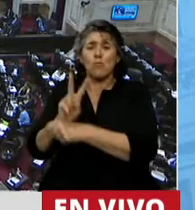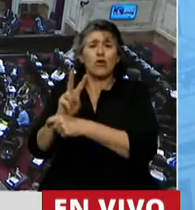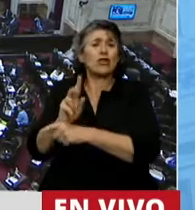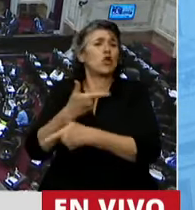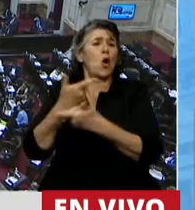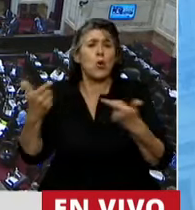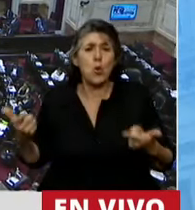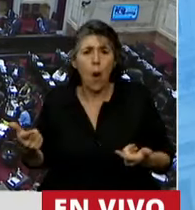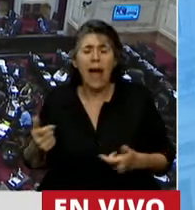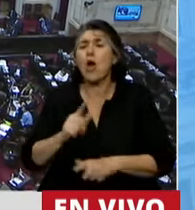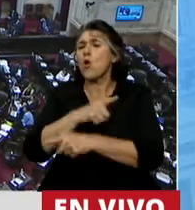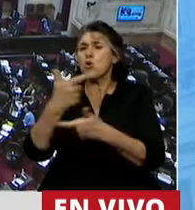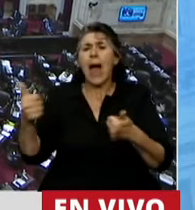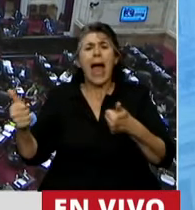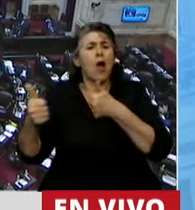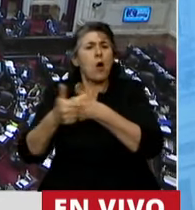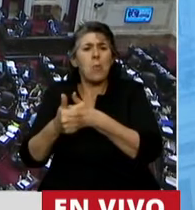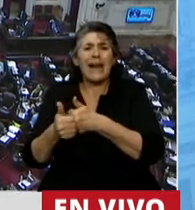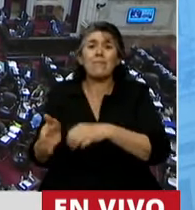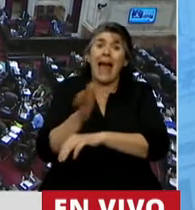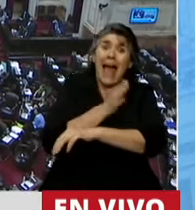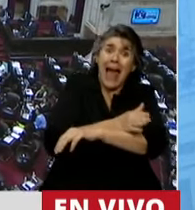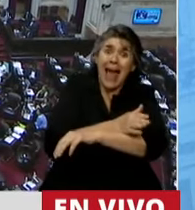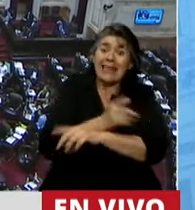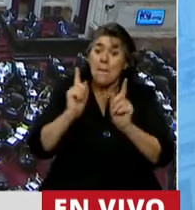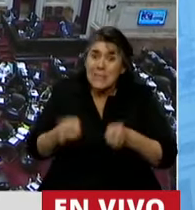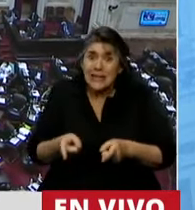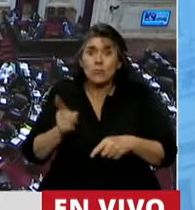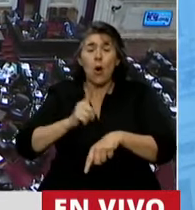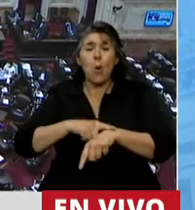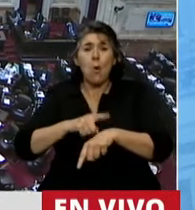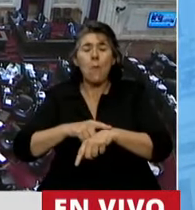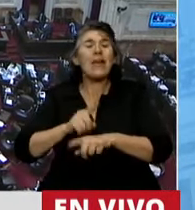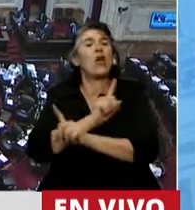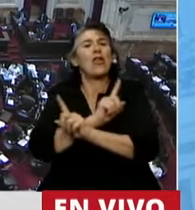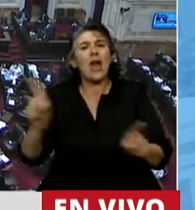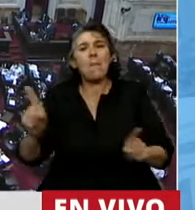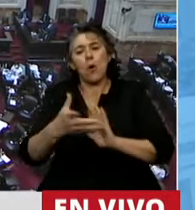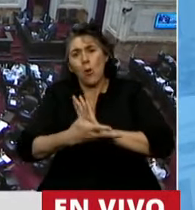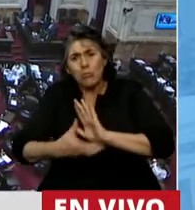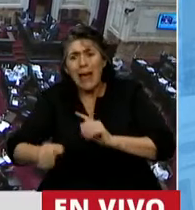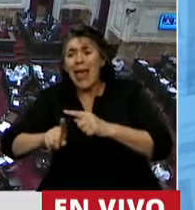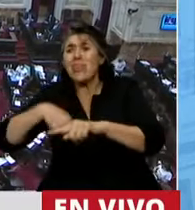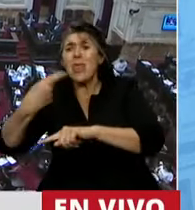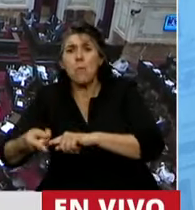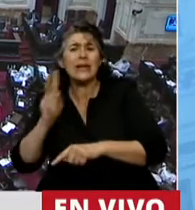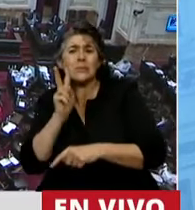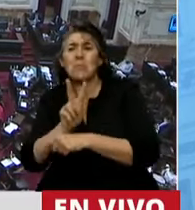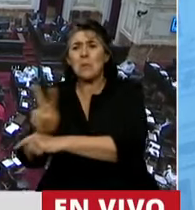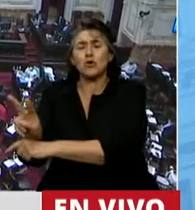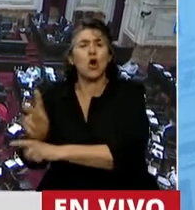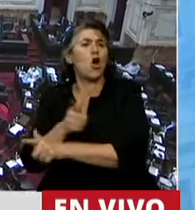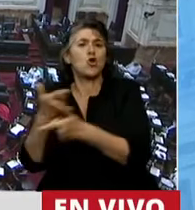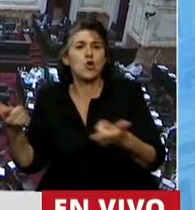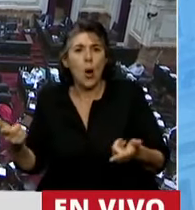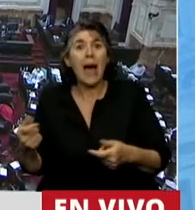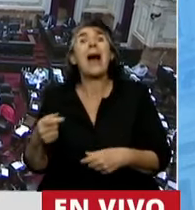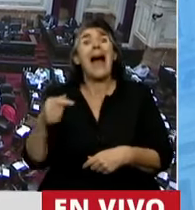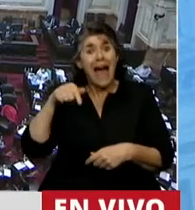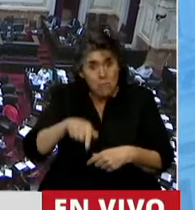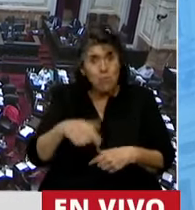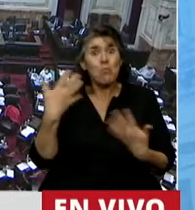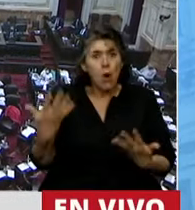sin acompañamiento previo, durante ni post la intervención. Y esto es lo que tratamos de